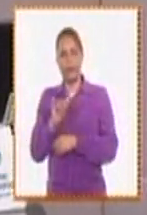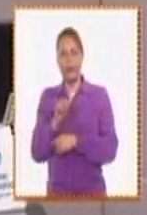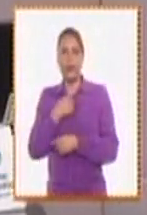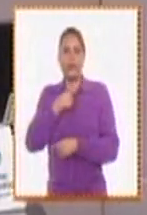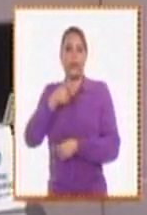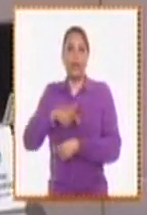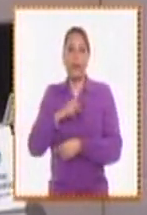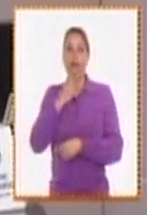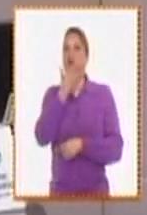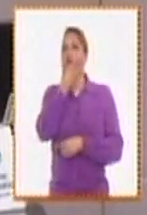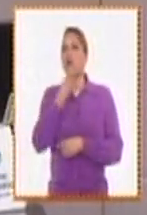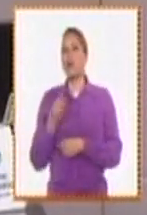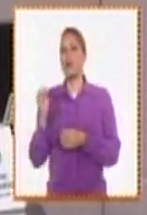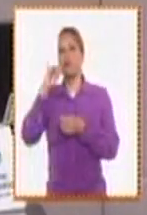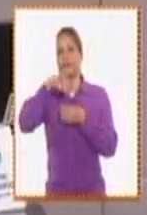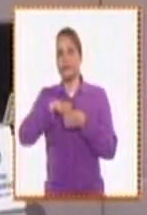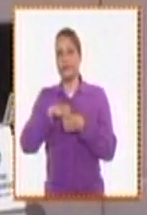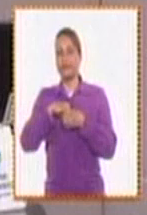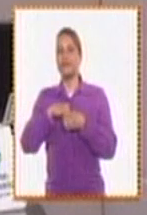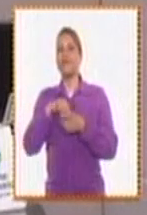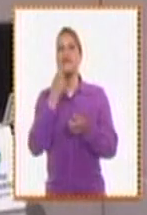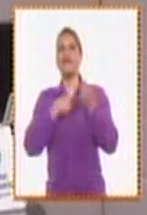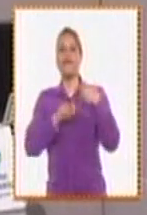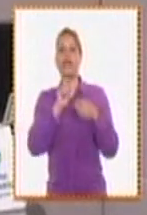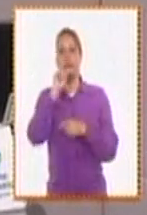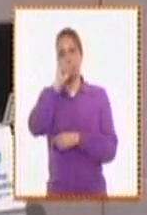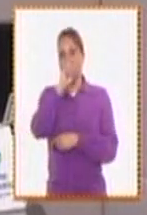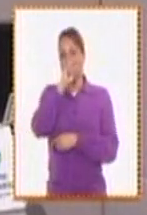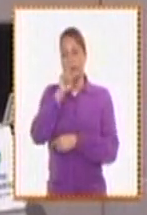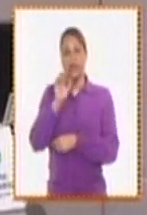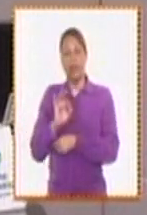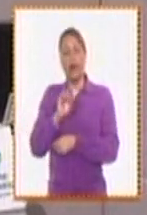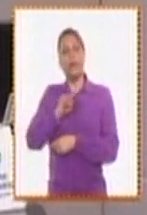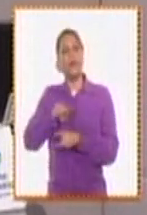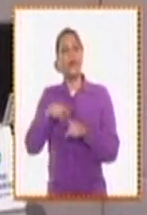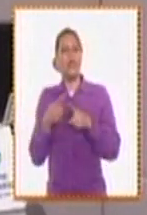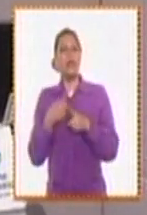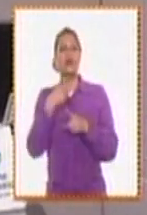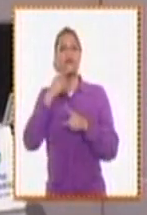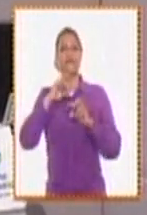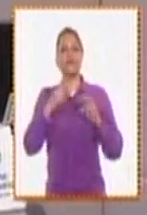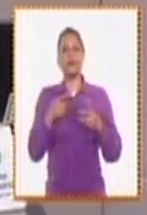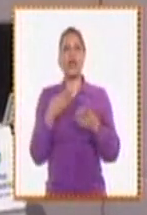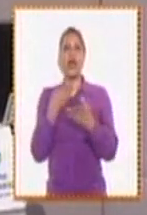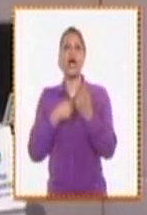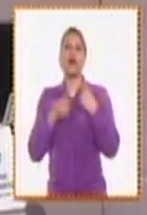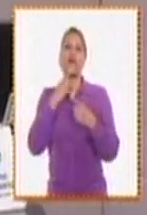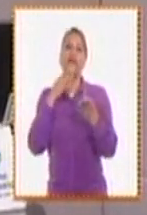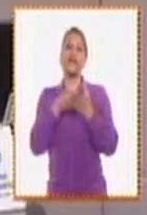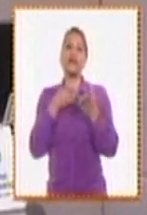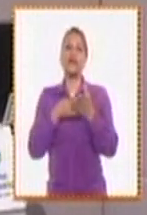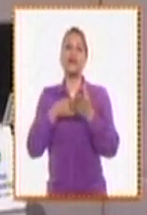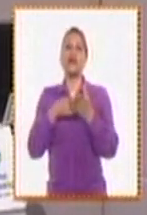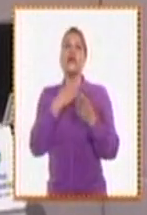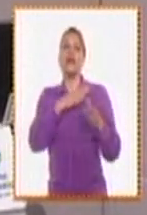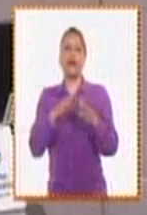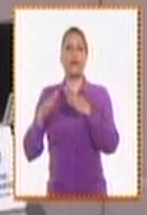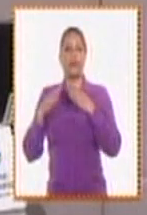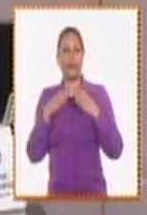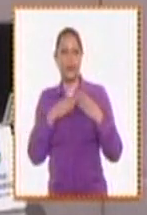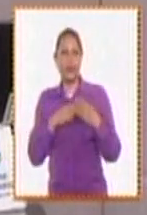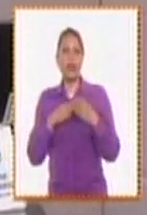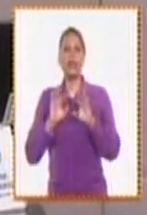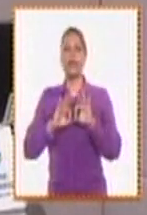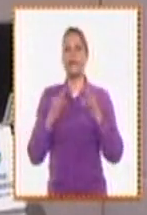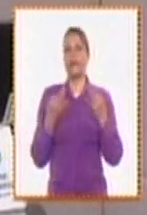joven involucrado en estos hechos, por tanto, expresamos una incidencia directa en el ámbito comunitario, en el ámbito